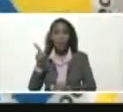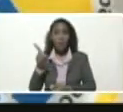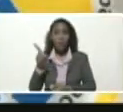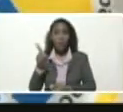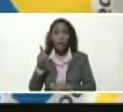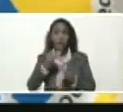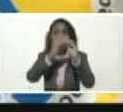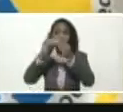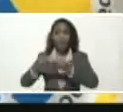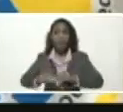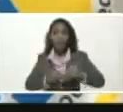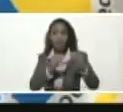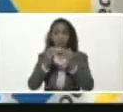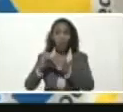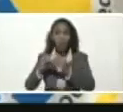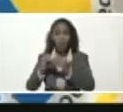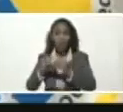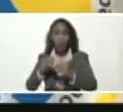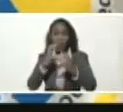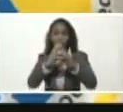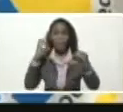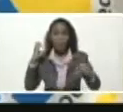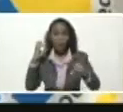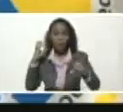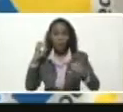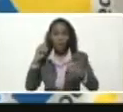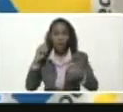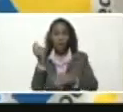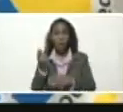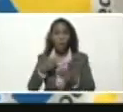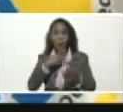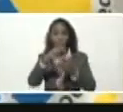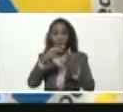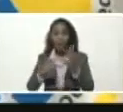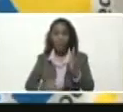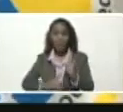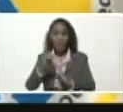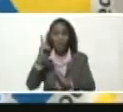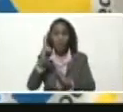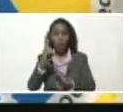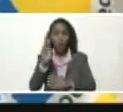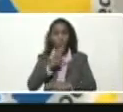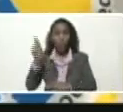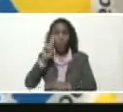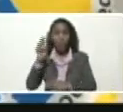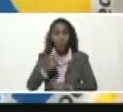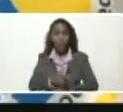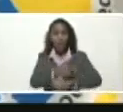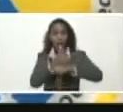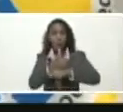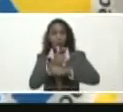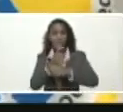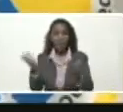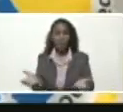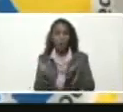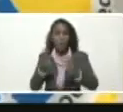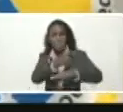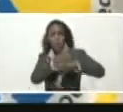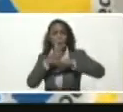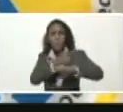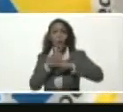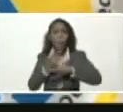fabricación, tenencia, adquisición, transporte, suministro, desarrollo o utilización de armas de fuego, explosivos,